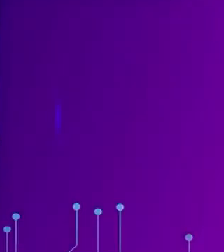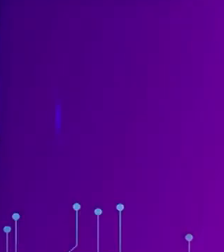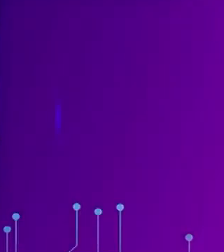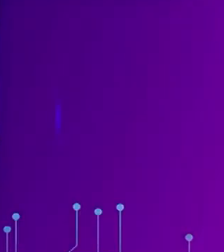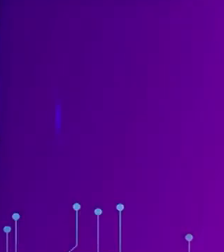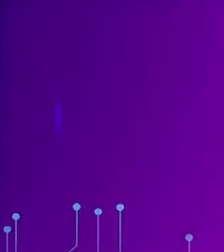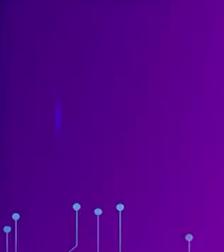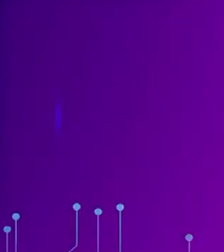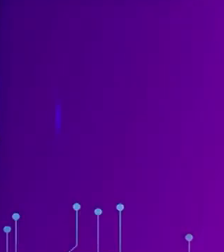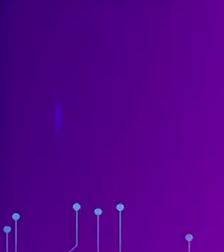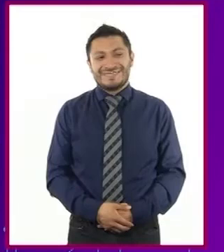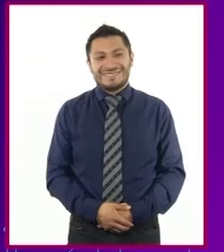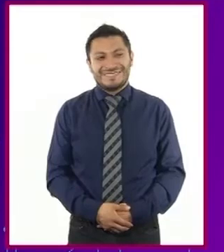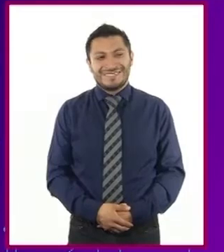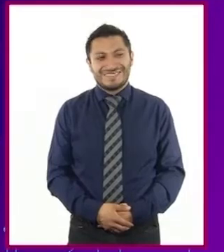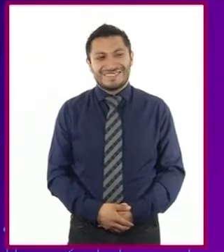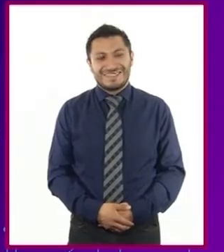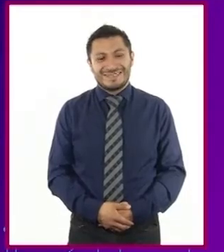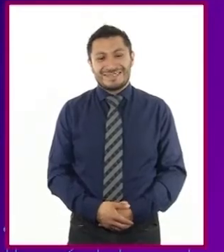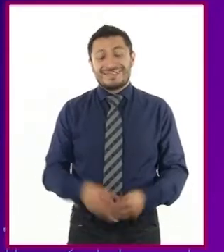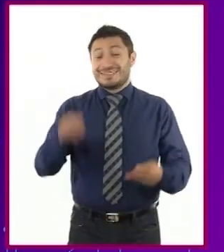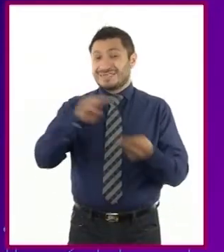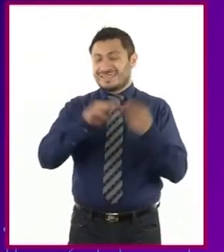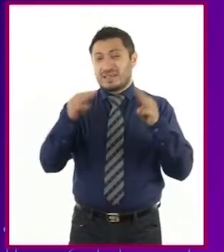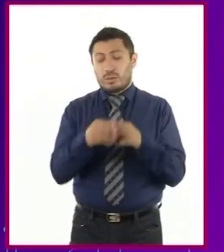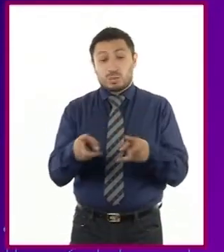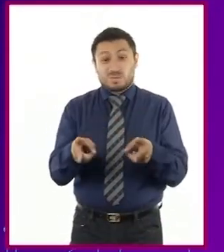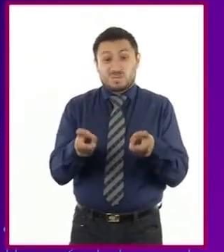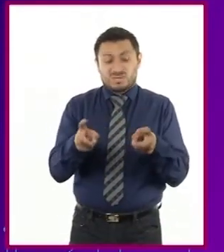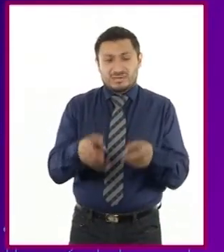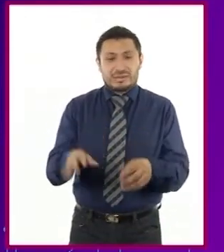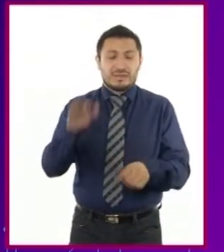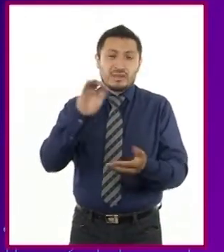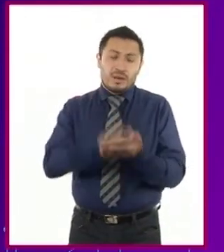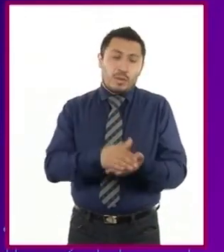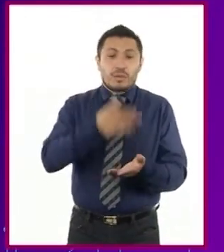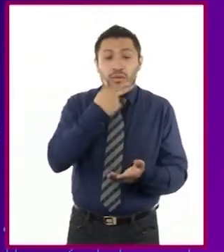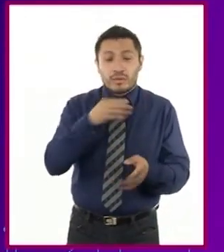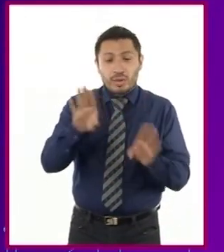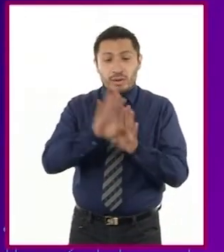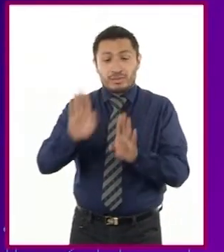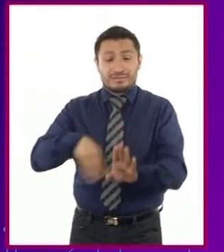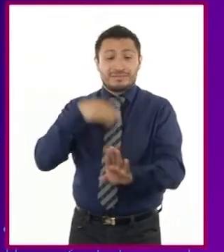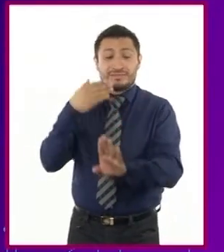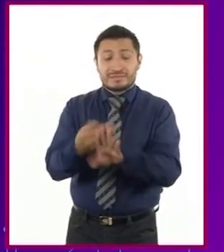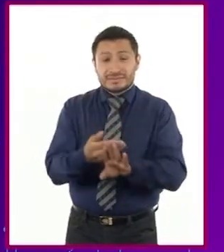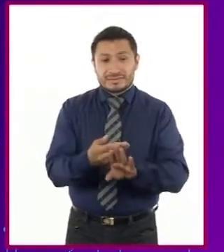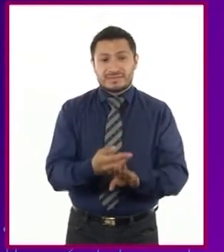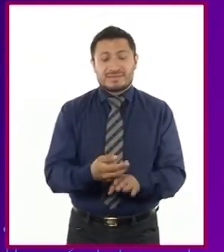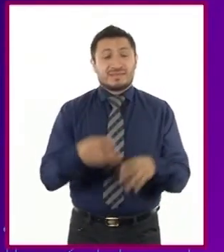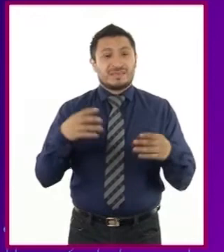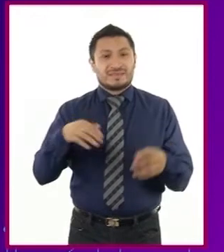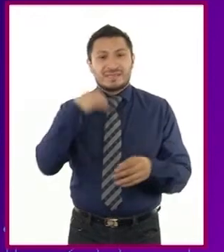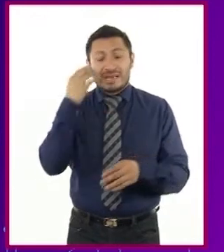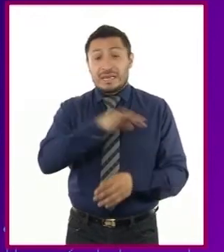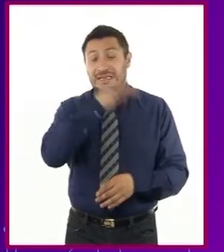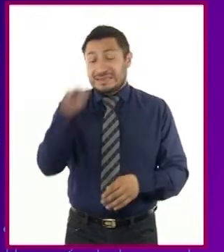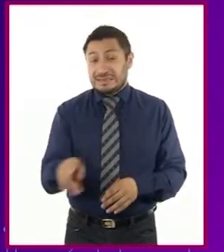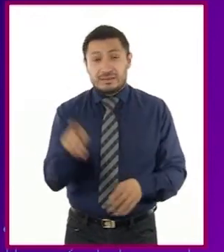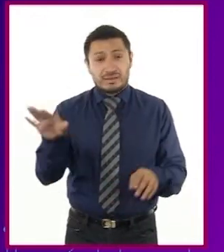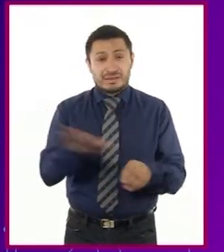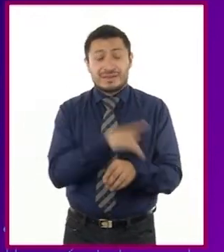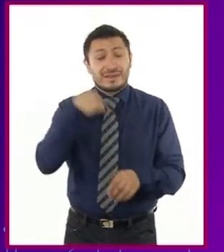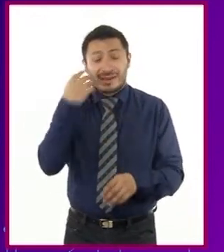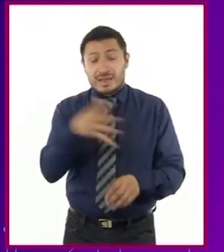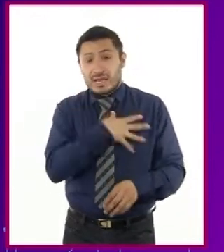Por motivos de extorsión, mi esposo sufrió un atentado. Nos amenazaron a muerte porque querían que mi hijo se uniera con